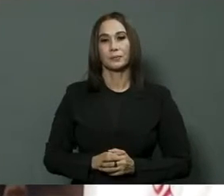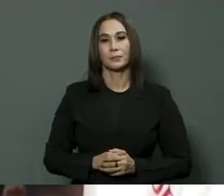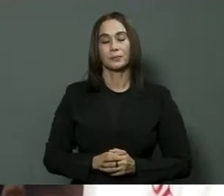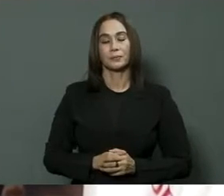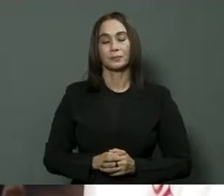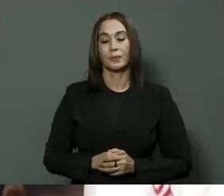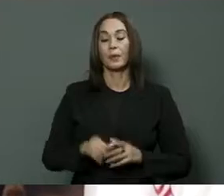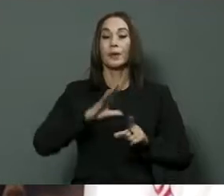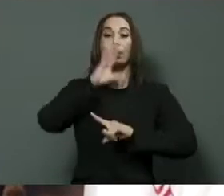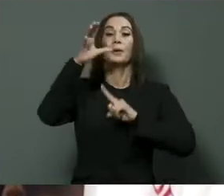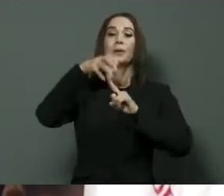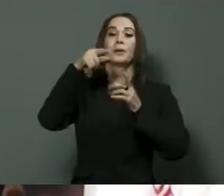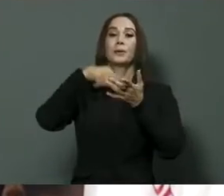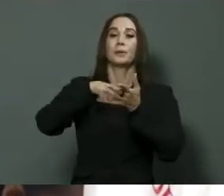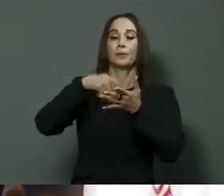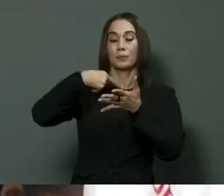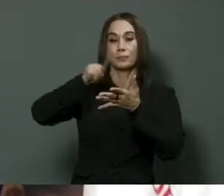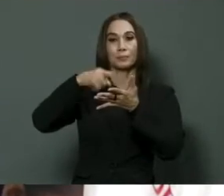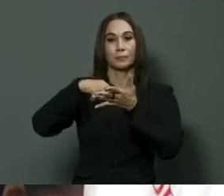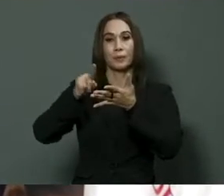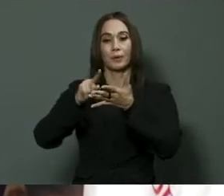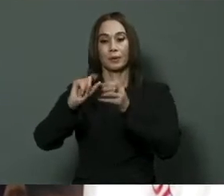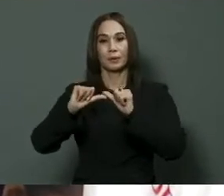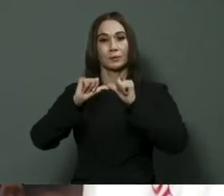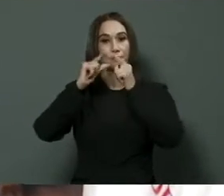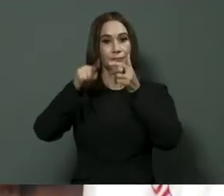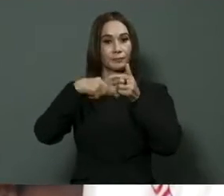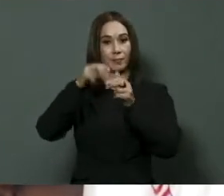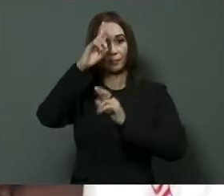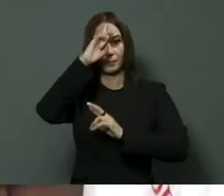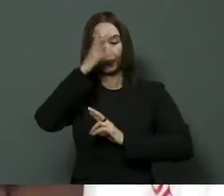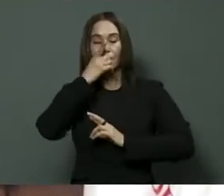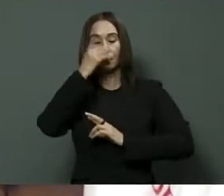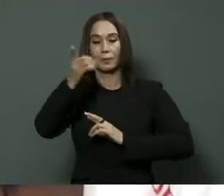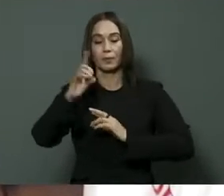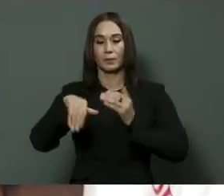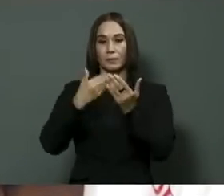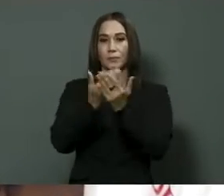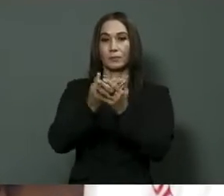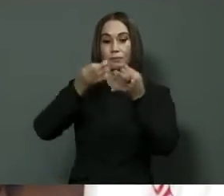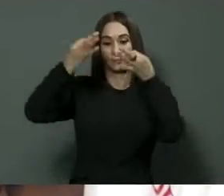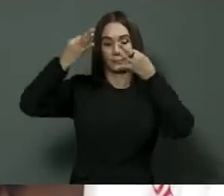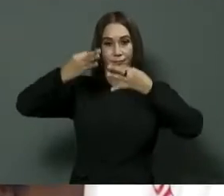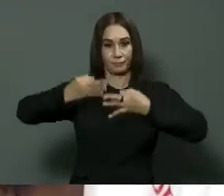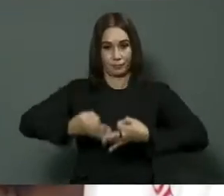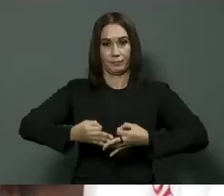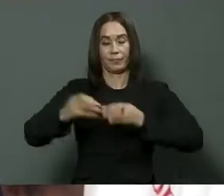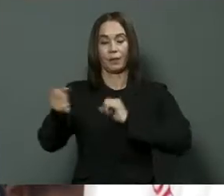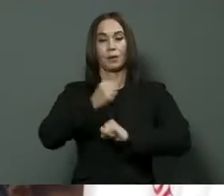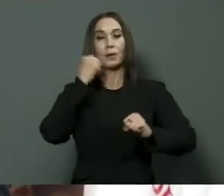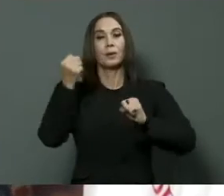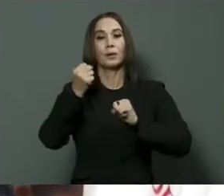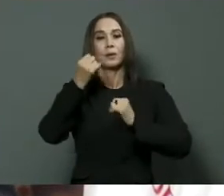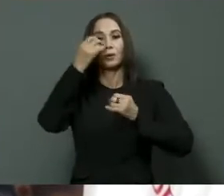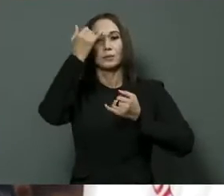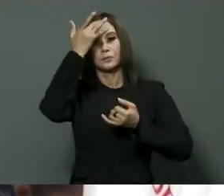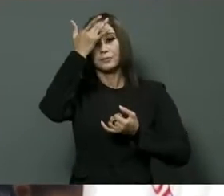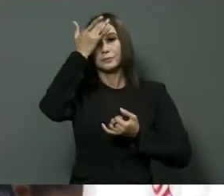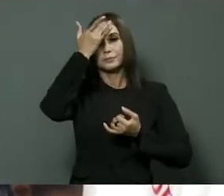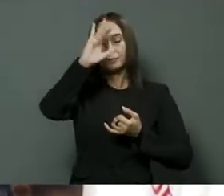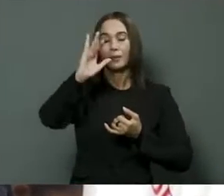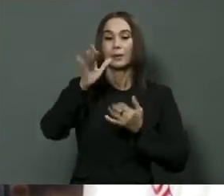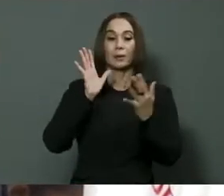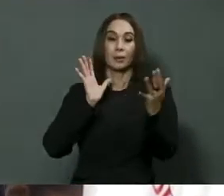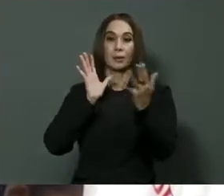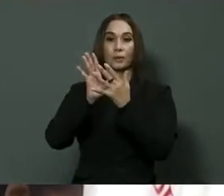a la República Dominicana hacia un puerto seguro, luchando sabiamente contra